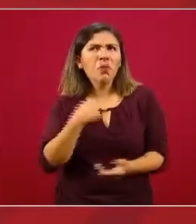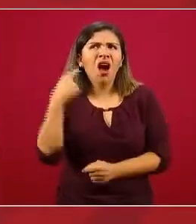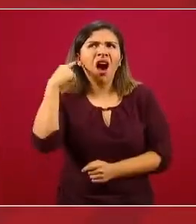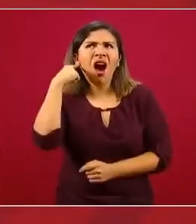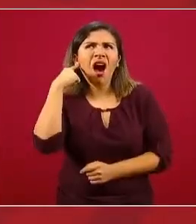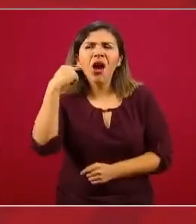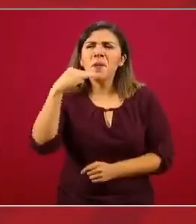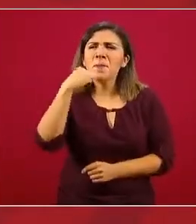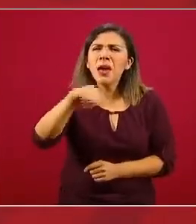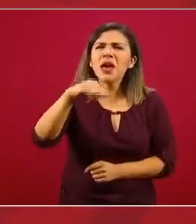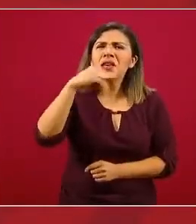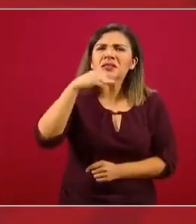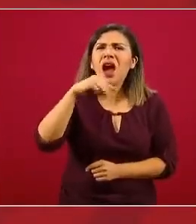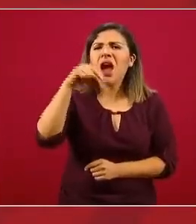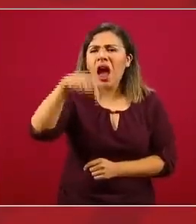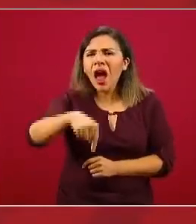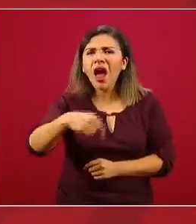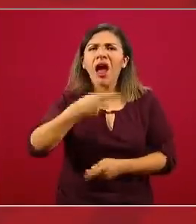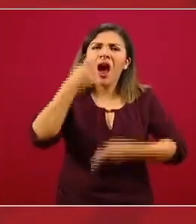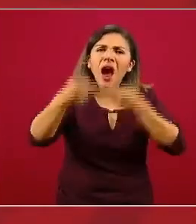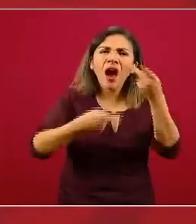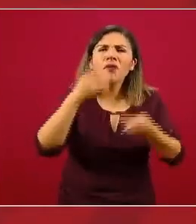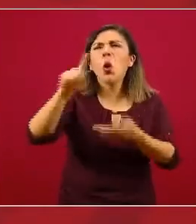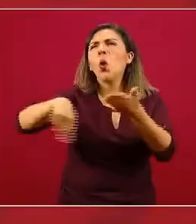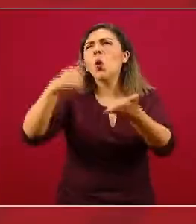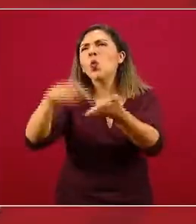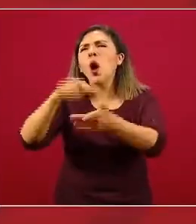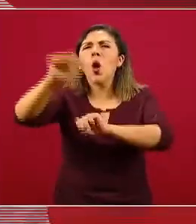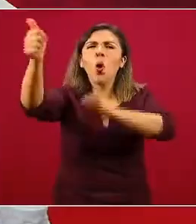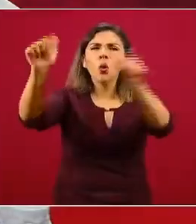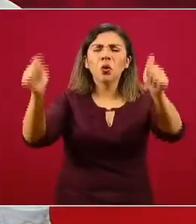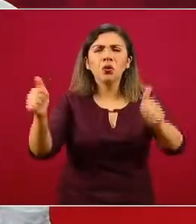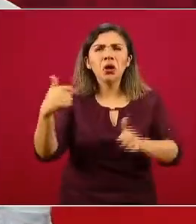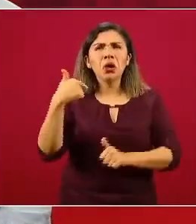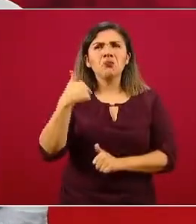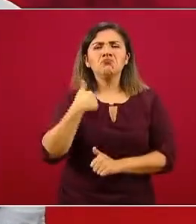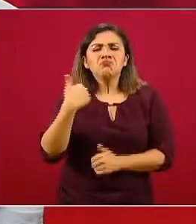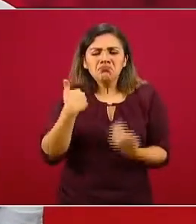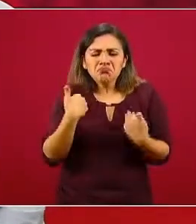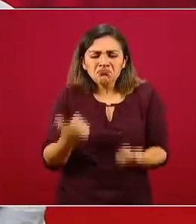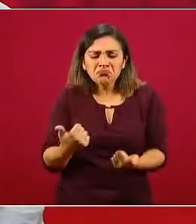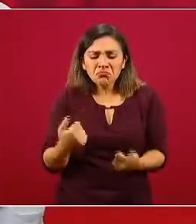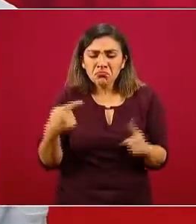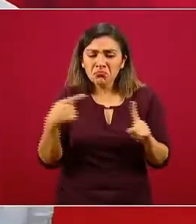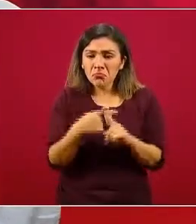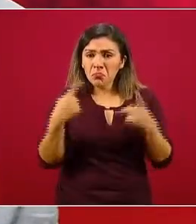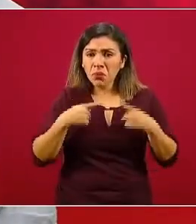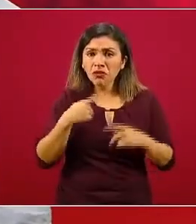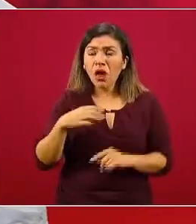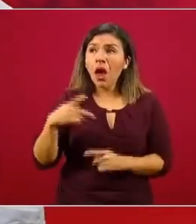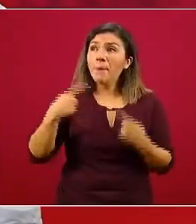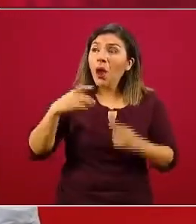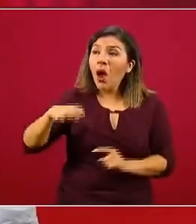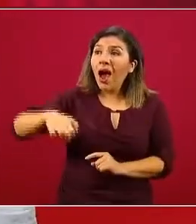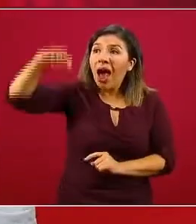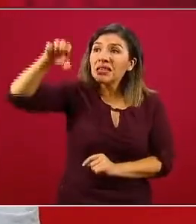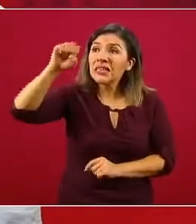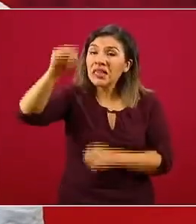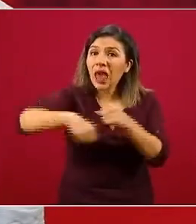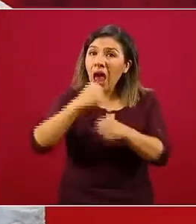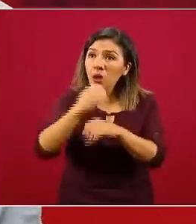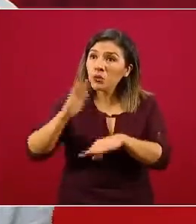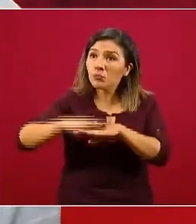escuchar estos mensajes aquí o en otros sitios, tiene claro que adultos mayores de 60,